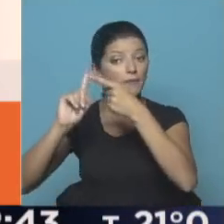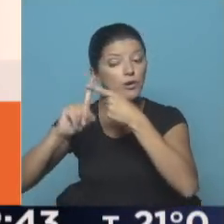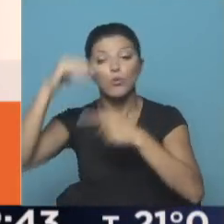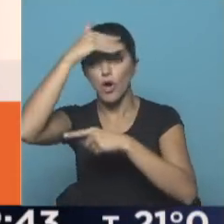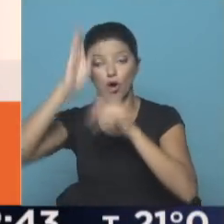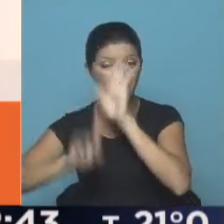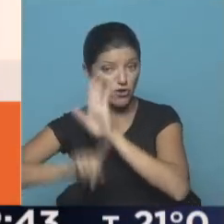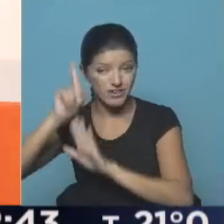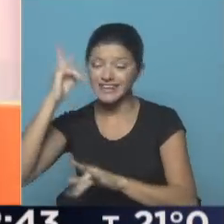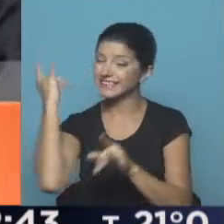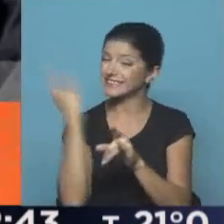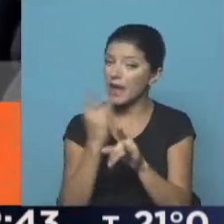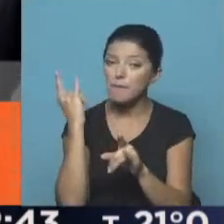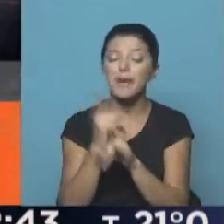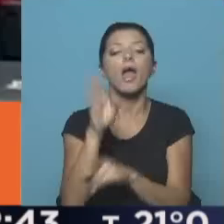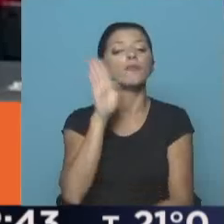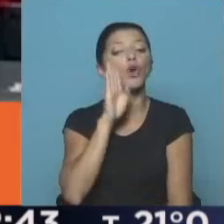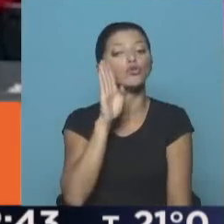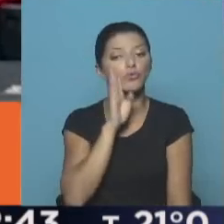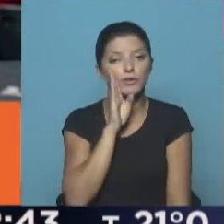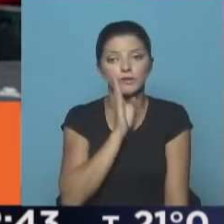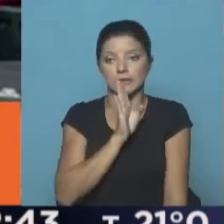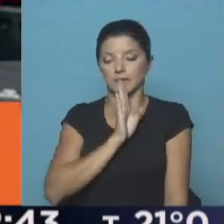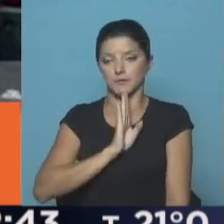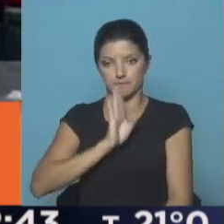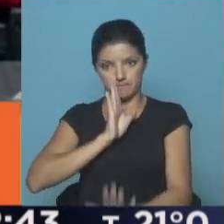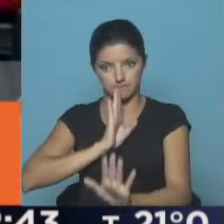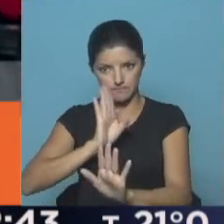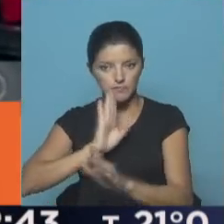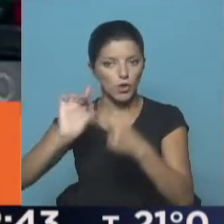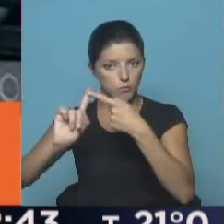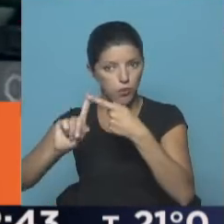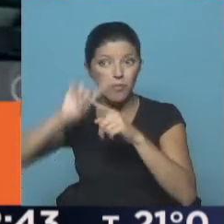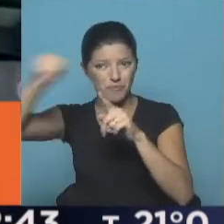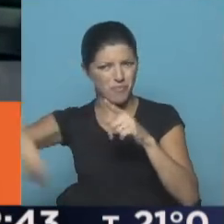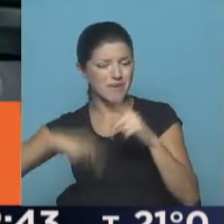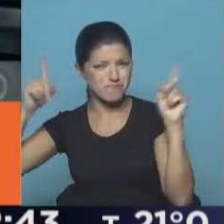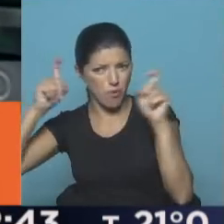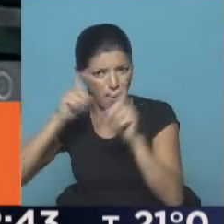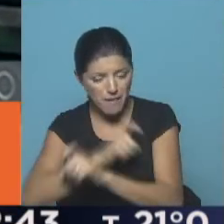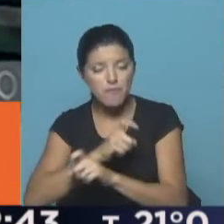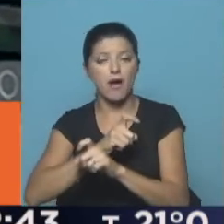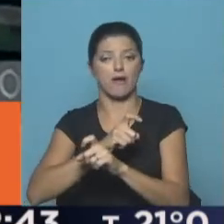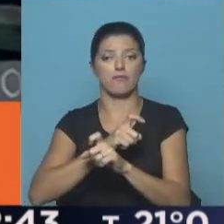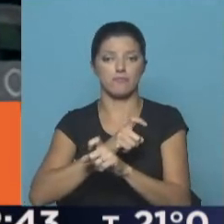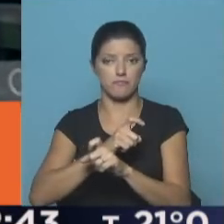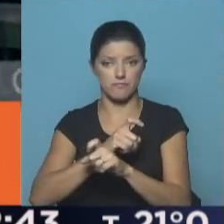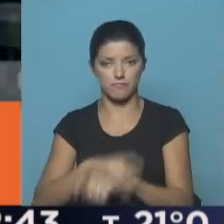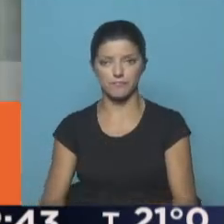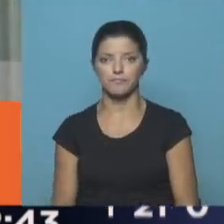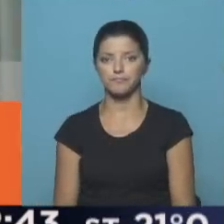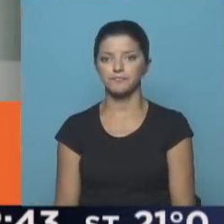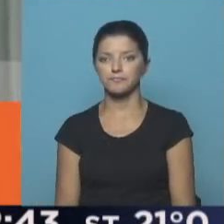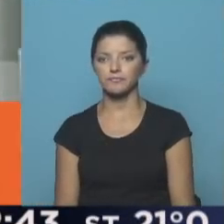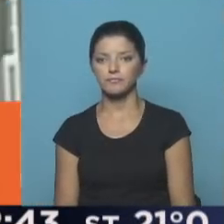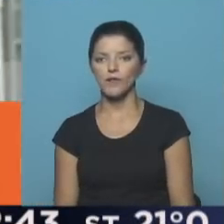Estados Unidos la manejó con la máxima cautela por los riesgos que puede tener esto, por las consecuencias que puede tener esto,